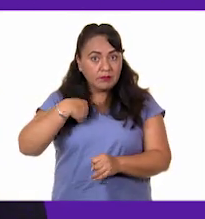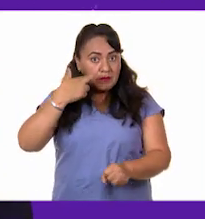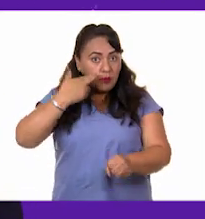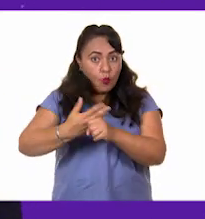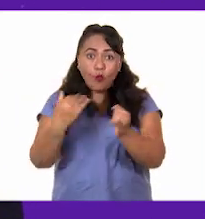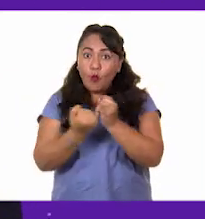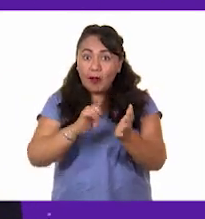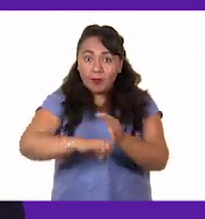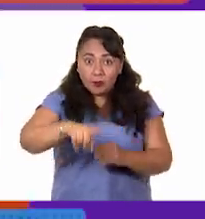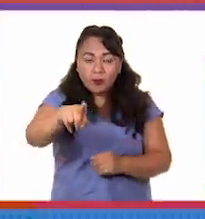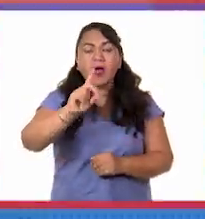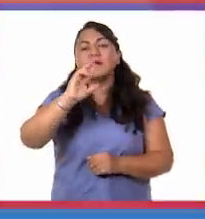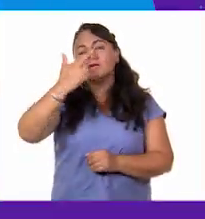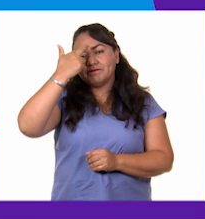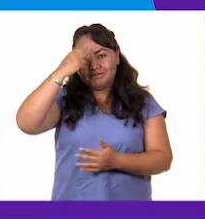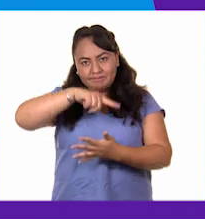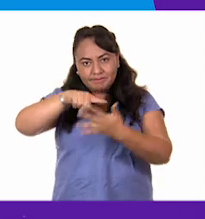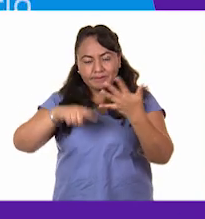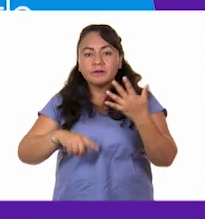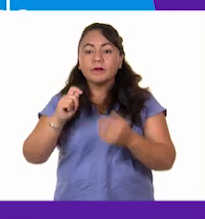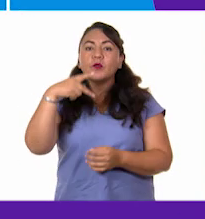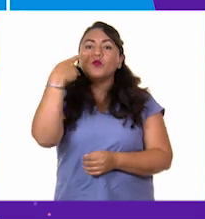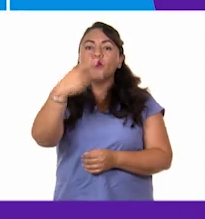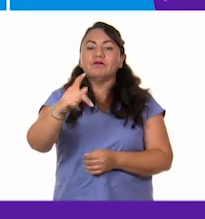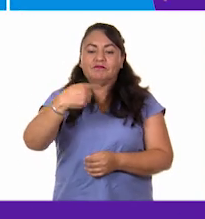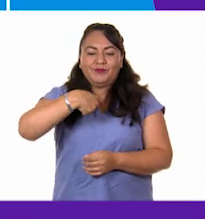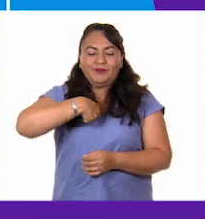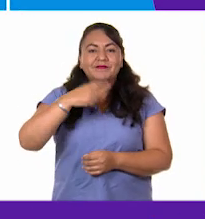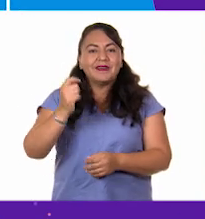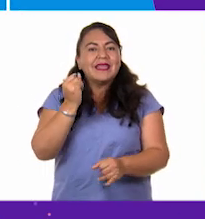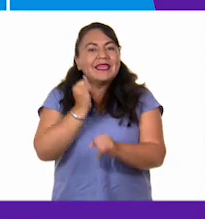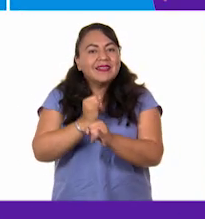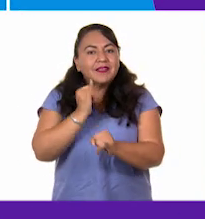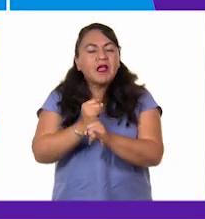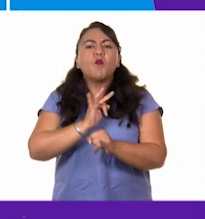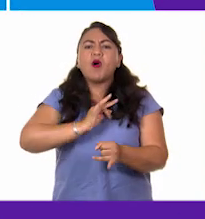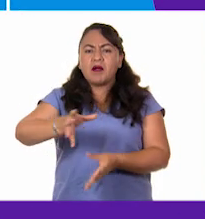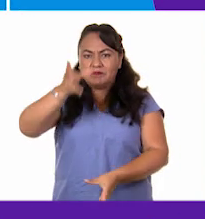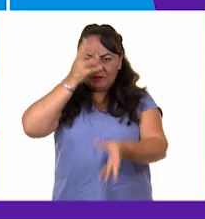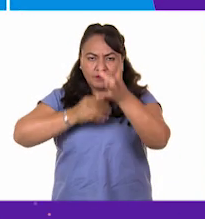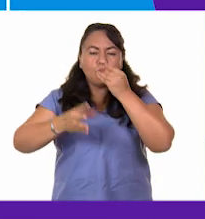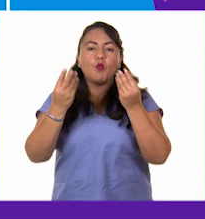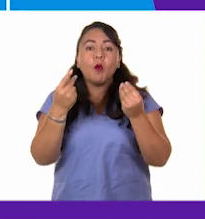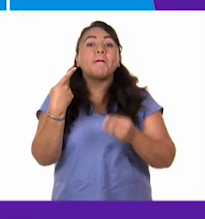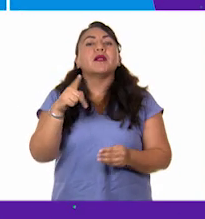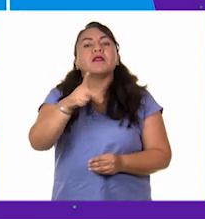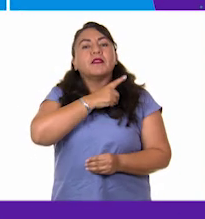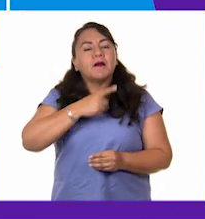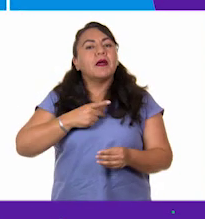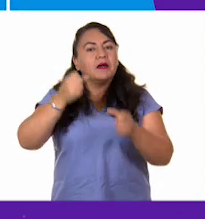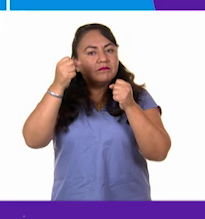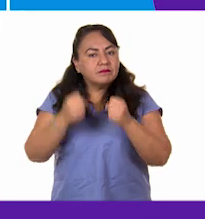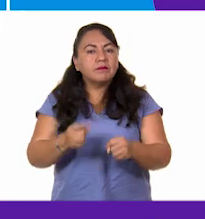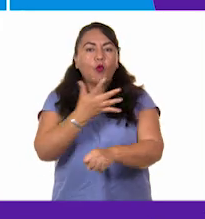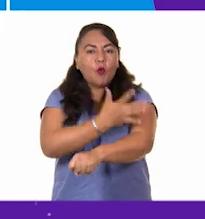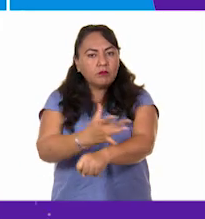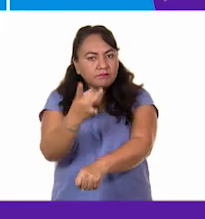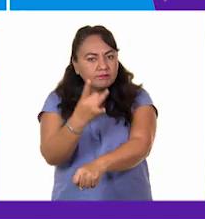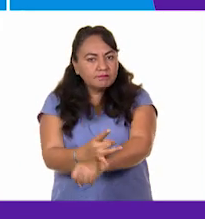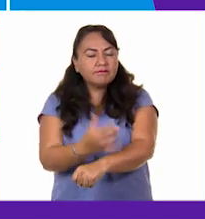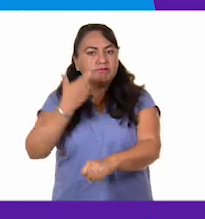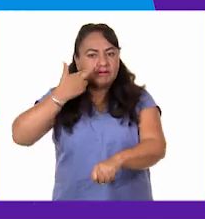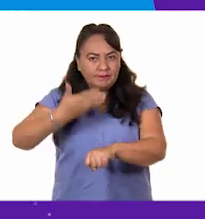tú debe recordar lo siguiente: tu yo digital puede aprender mucho en el ciberespacio, pero asegúrate de hacerlo honesta